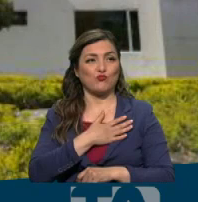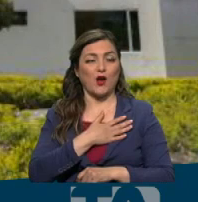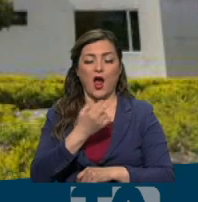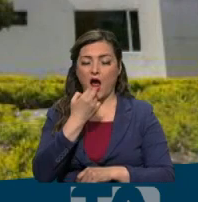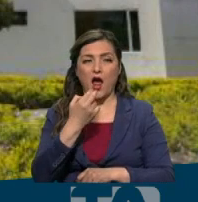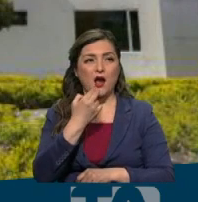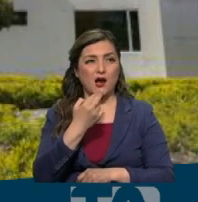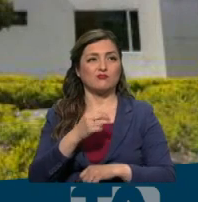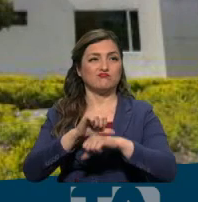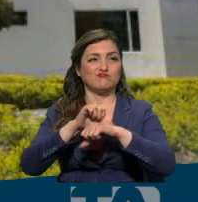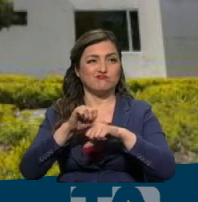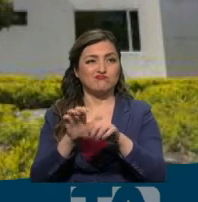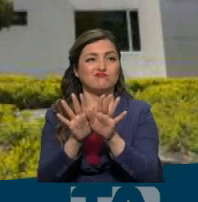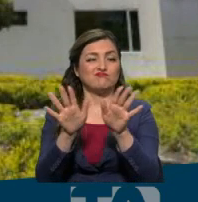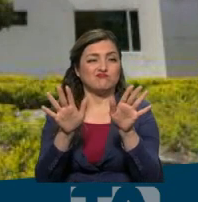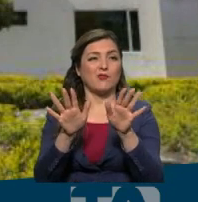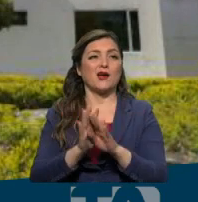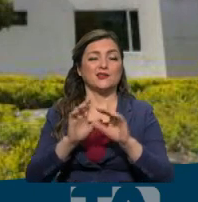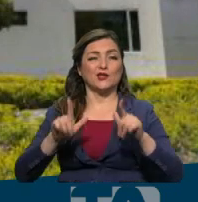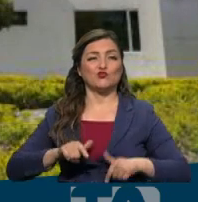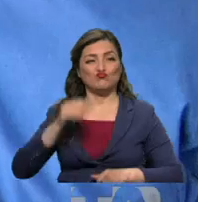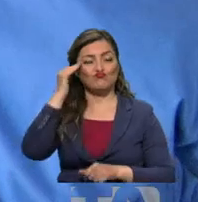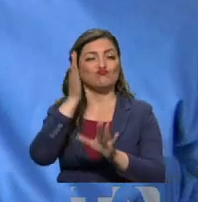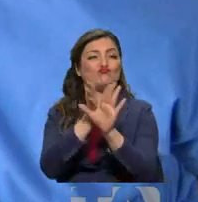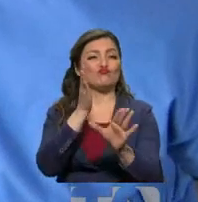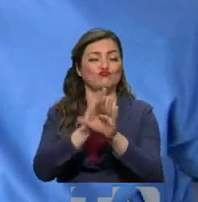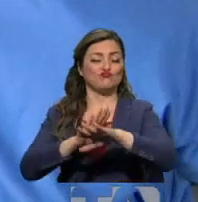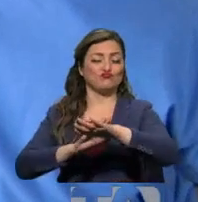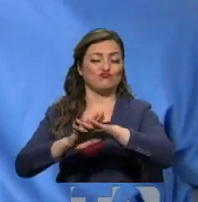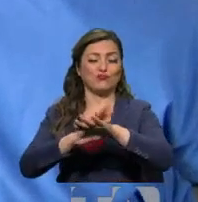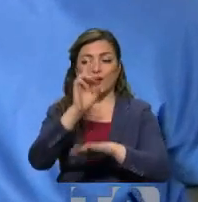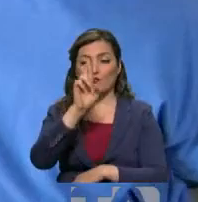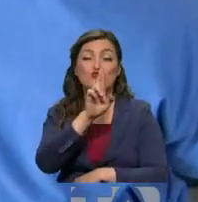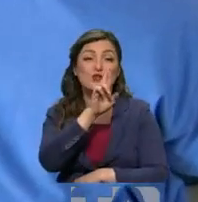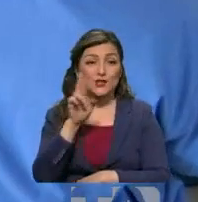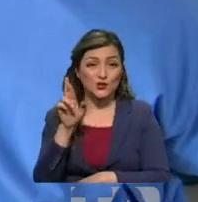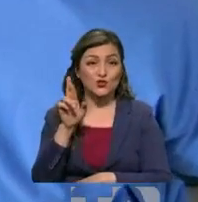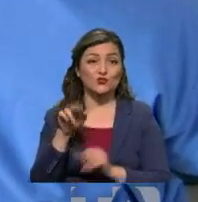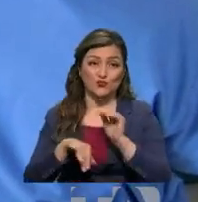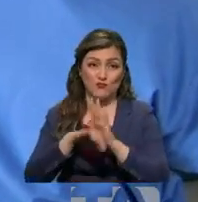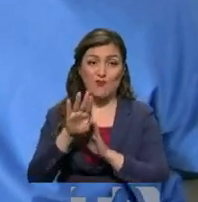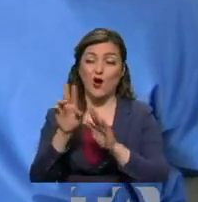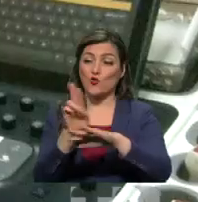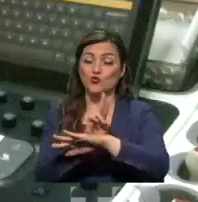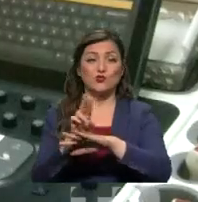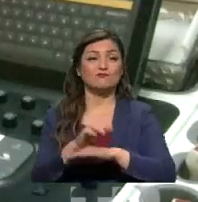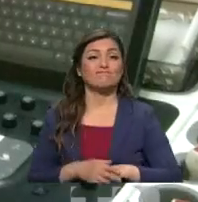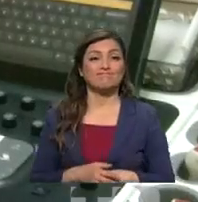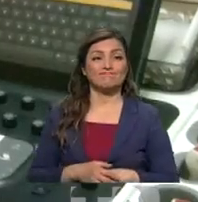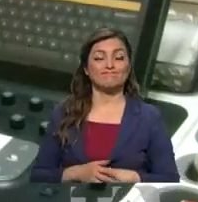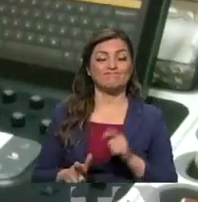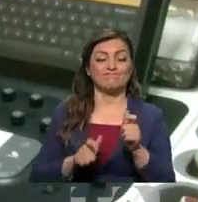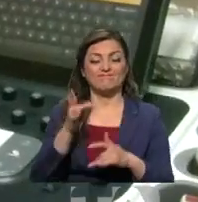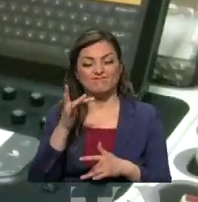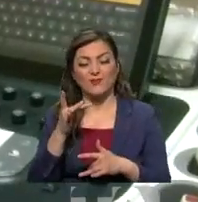vascular, salud mental, dermatología y rehabilitación. Esta última es una de las de mayor demanda debido a que un gran número